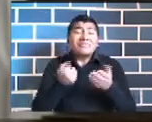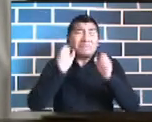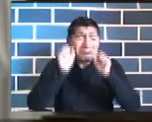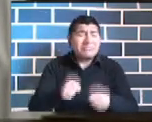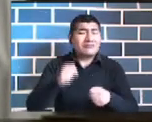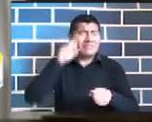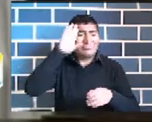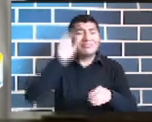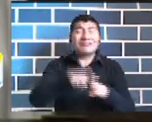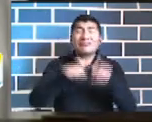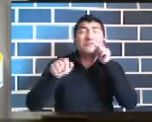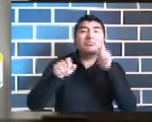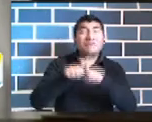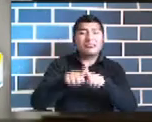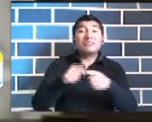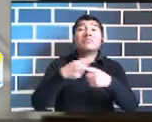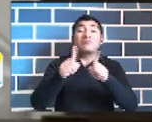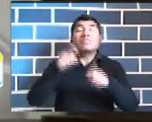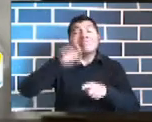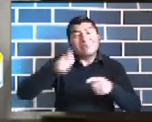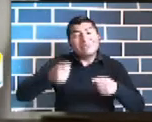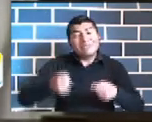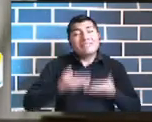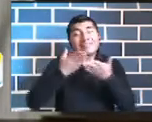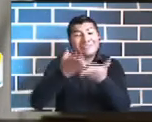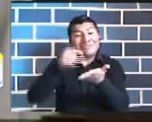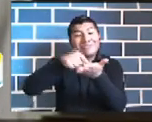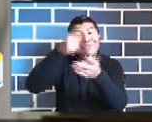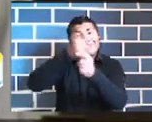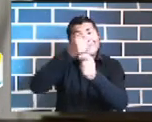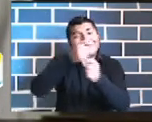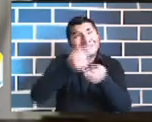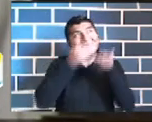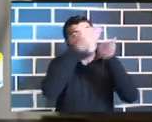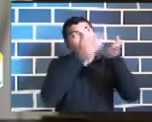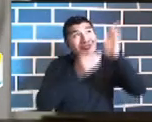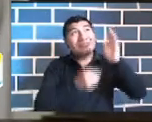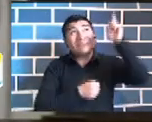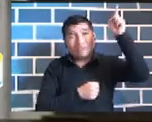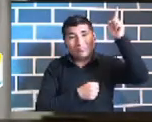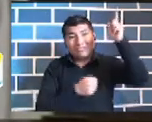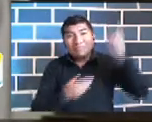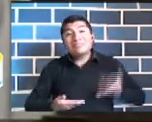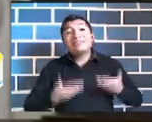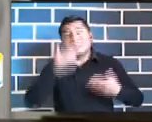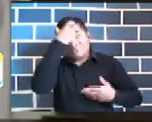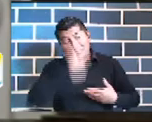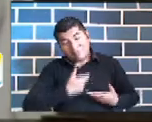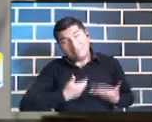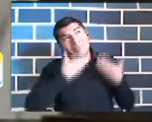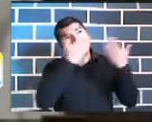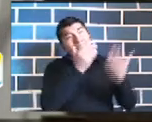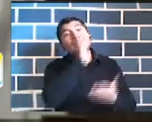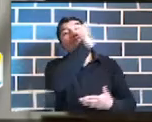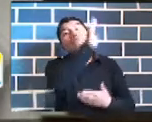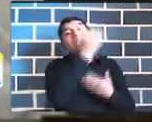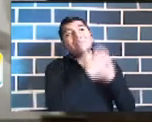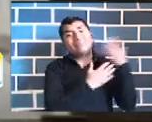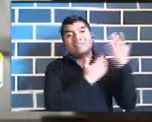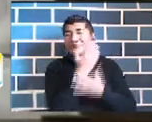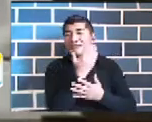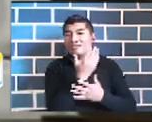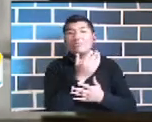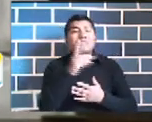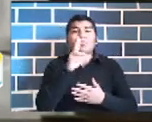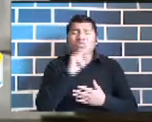hermanos, pero tenemos que dejar esa tarea a Dios y entregarnos a sus manos. No